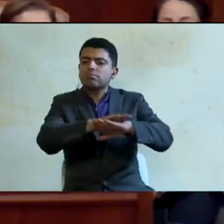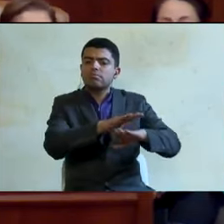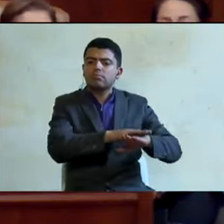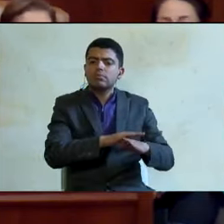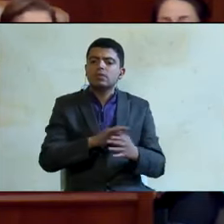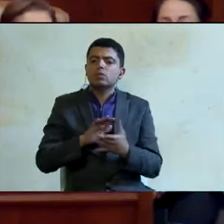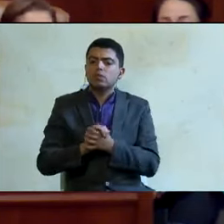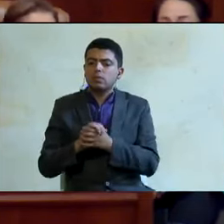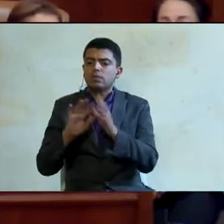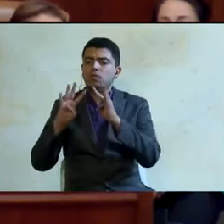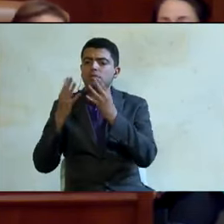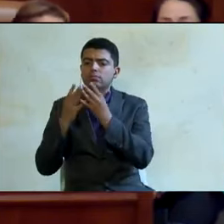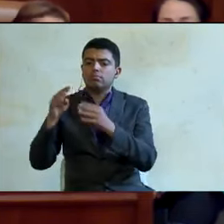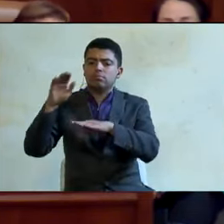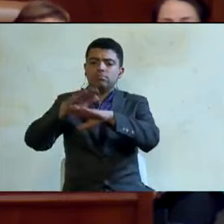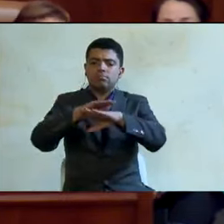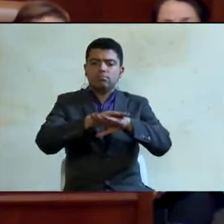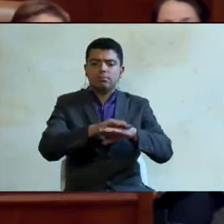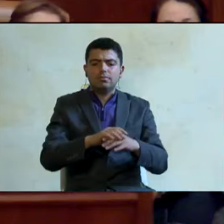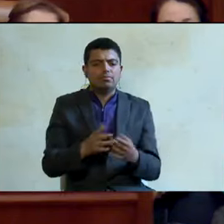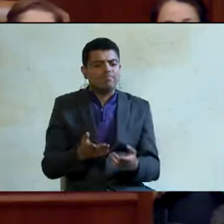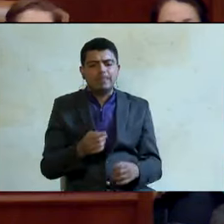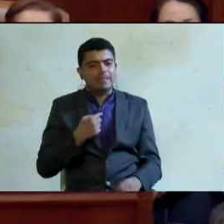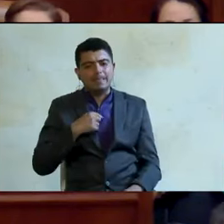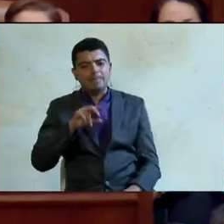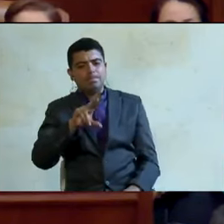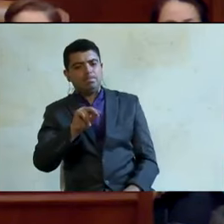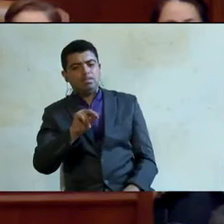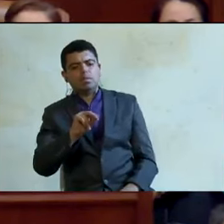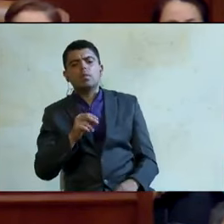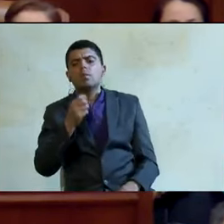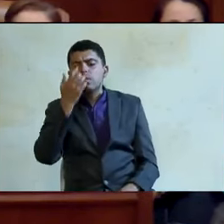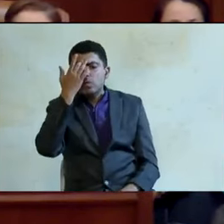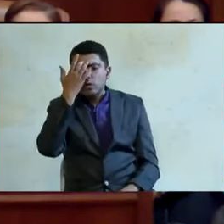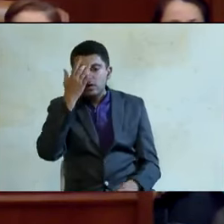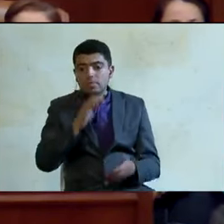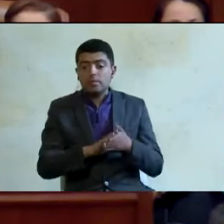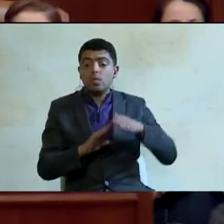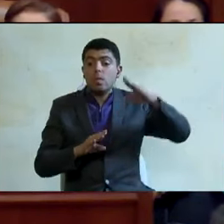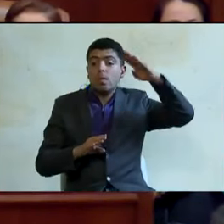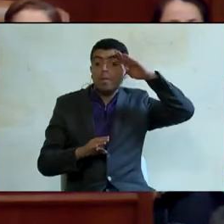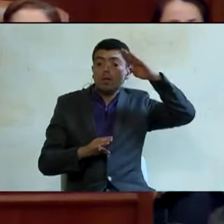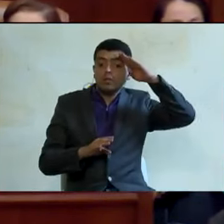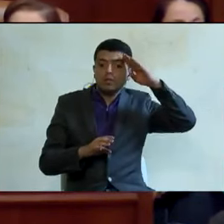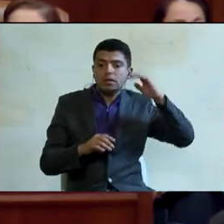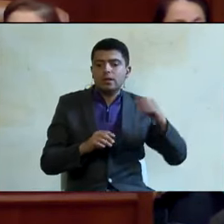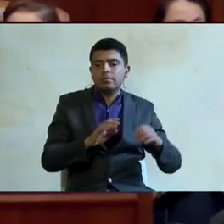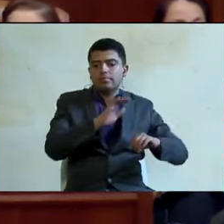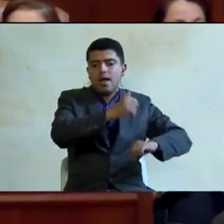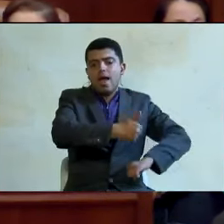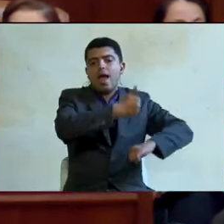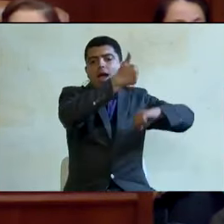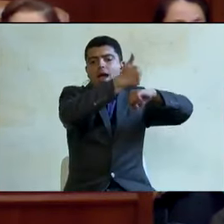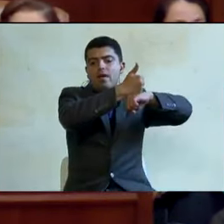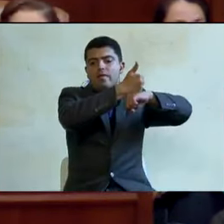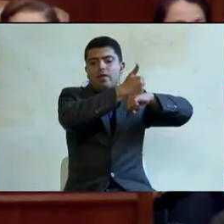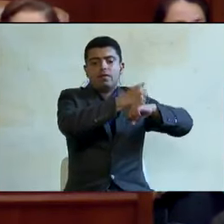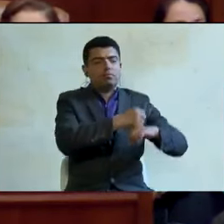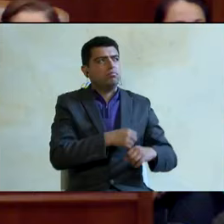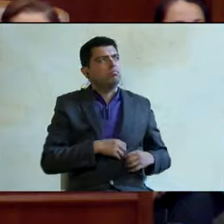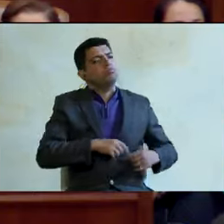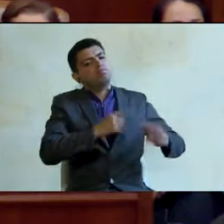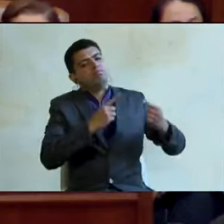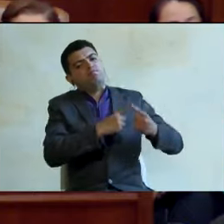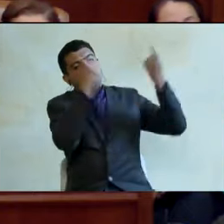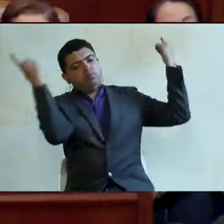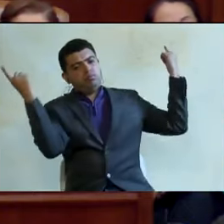es que si un uno de nuestros policías tiene una diferencia con uno de sus superiores le abren un disciplinario